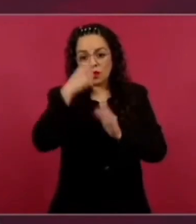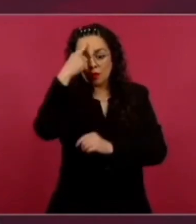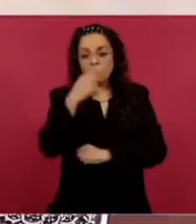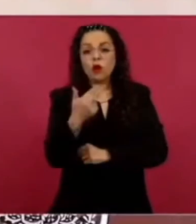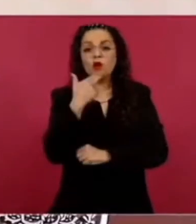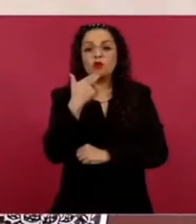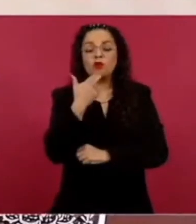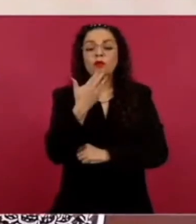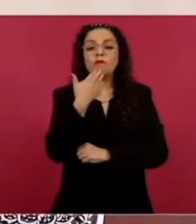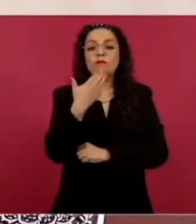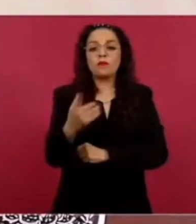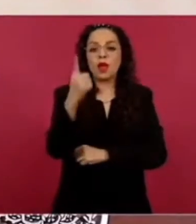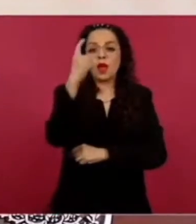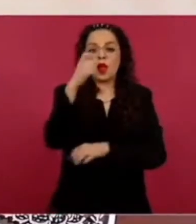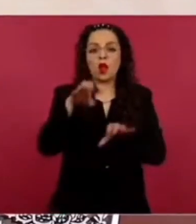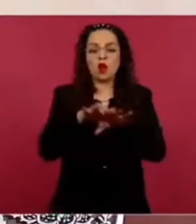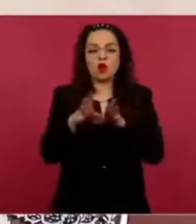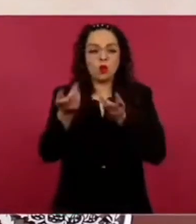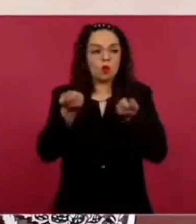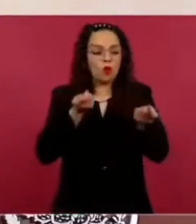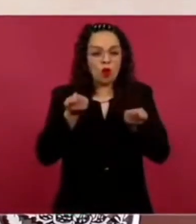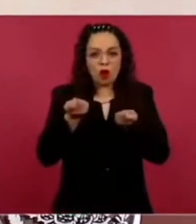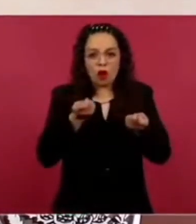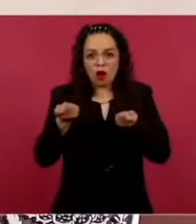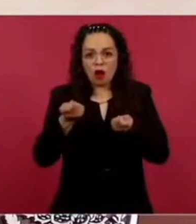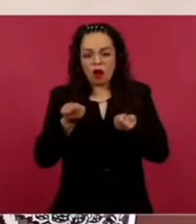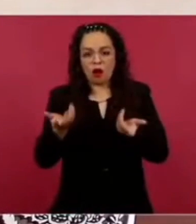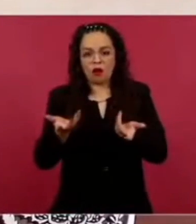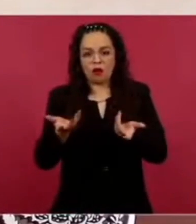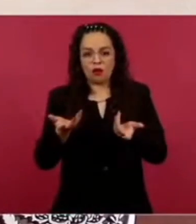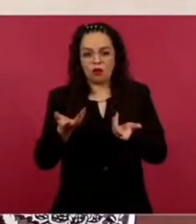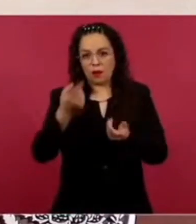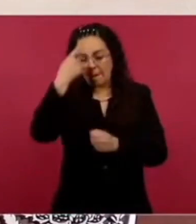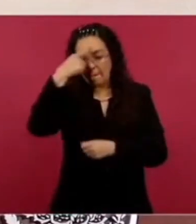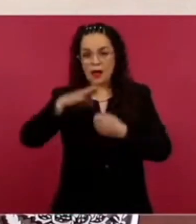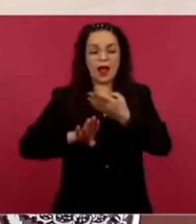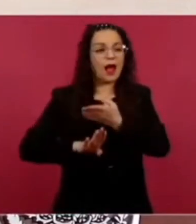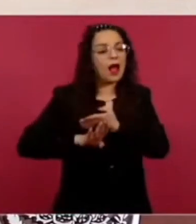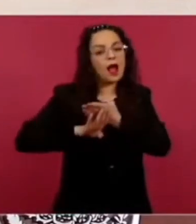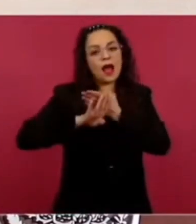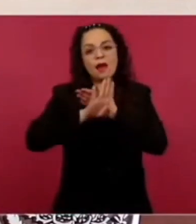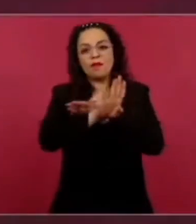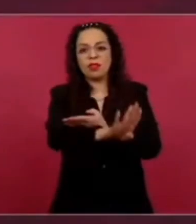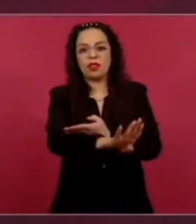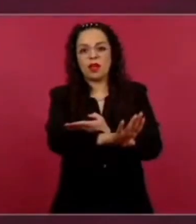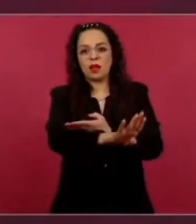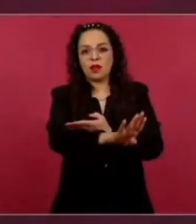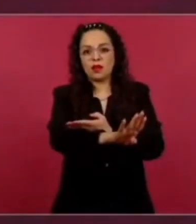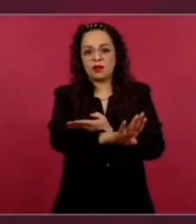que no se permita